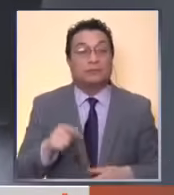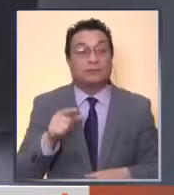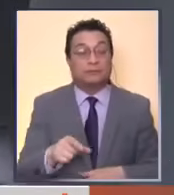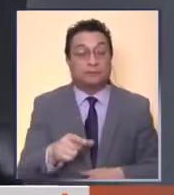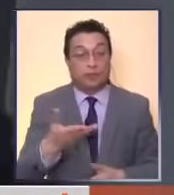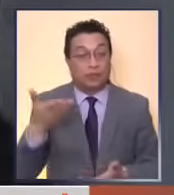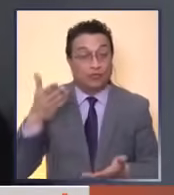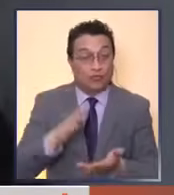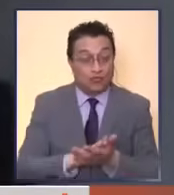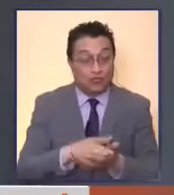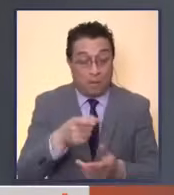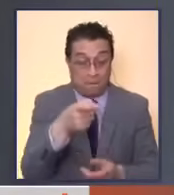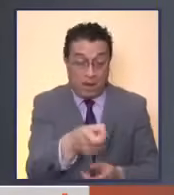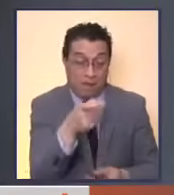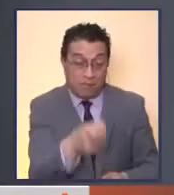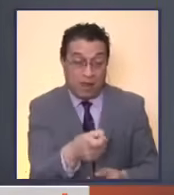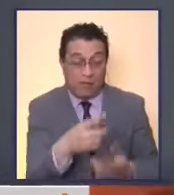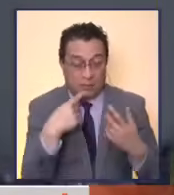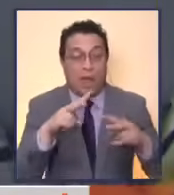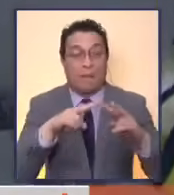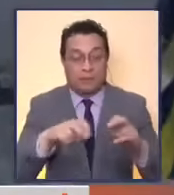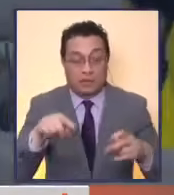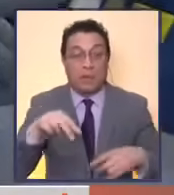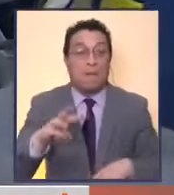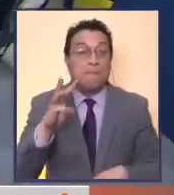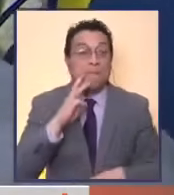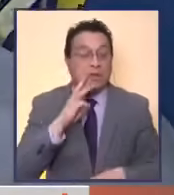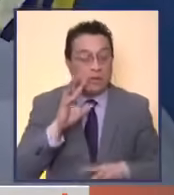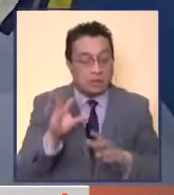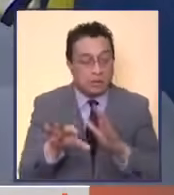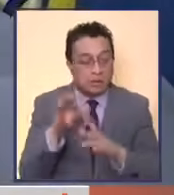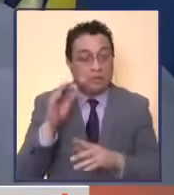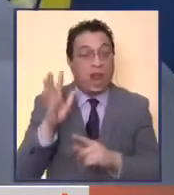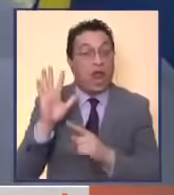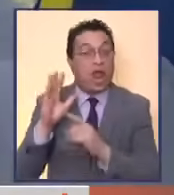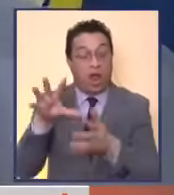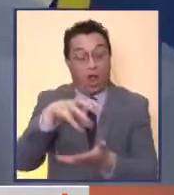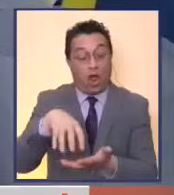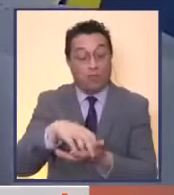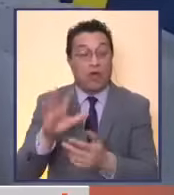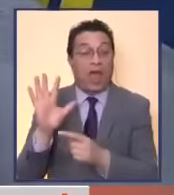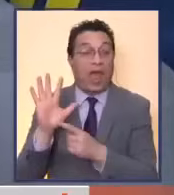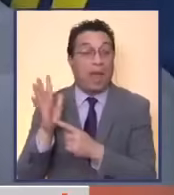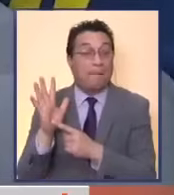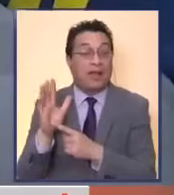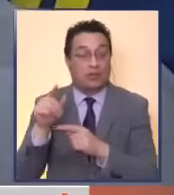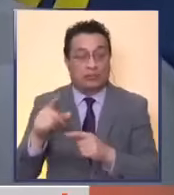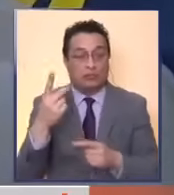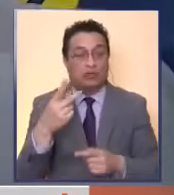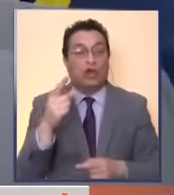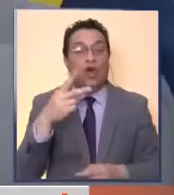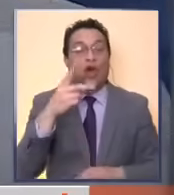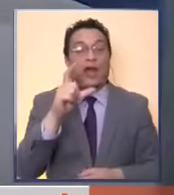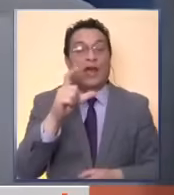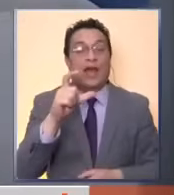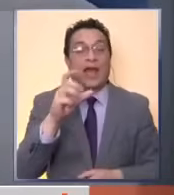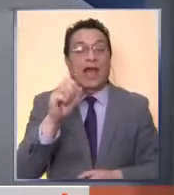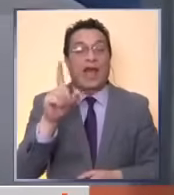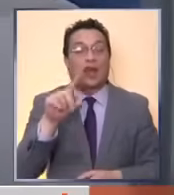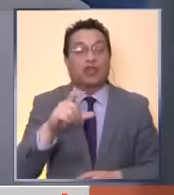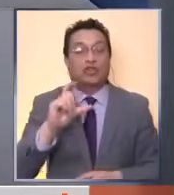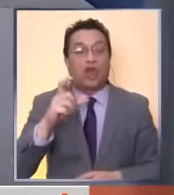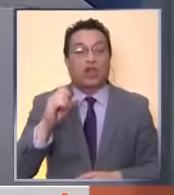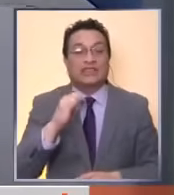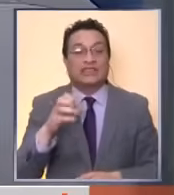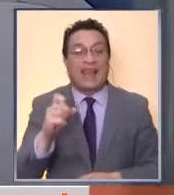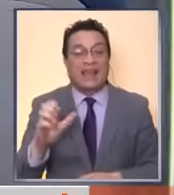está siendo investigado y este miércoles hubo novedades. En Lo Espejo se detuvo a dos hermanos, Carlos y Héctor González Vega. Al menos